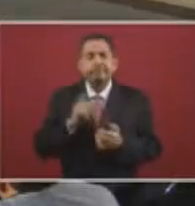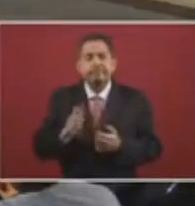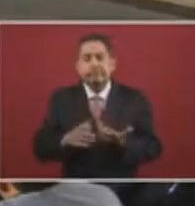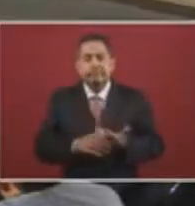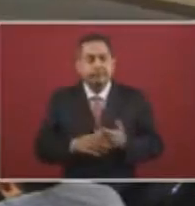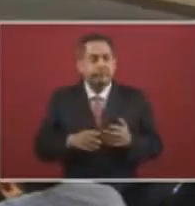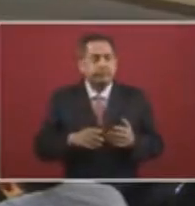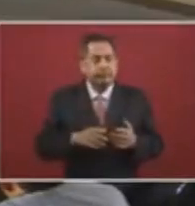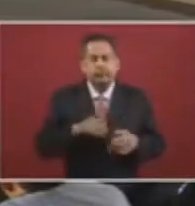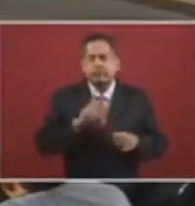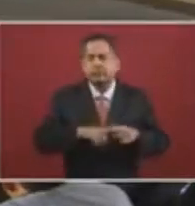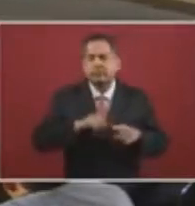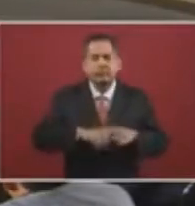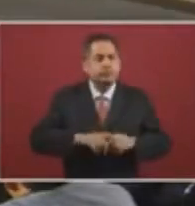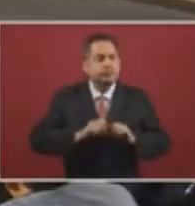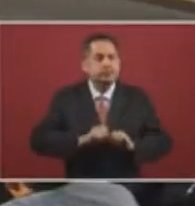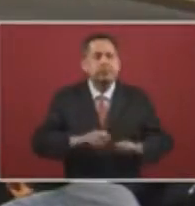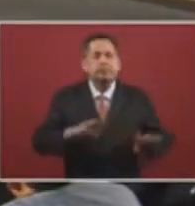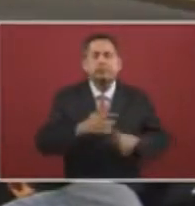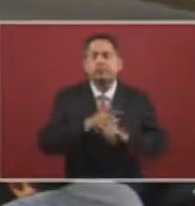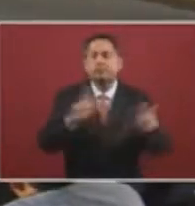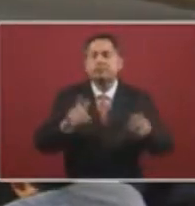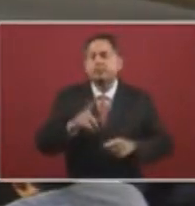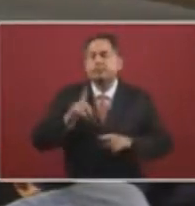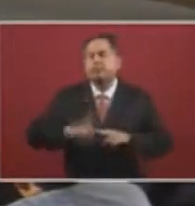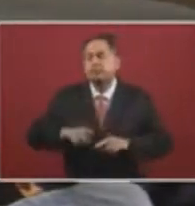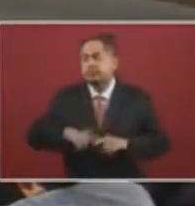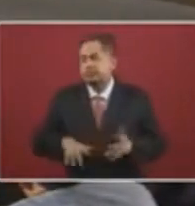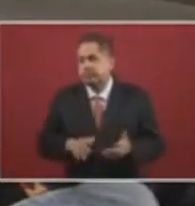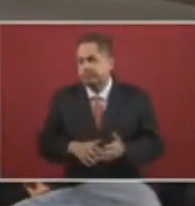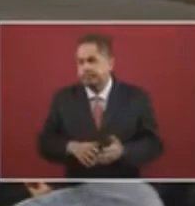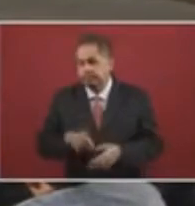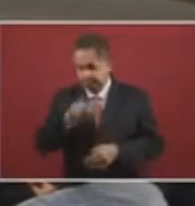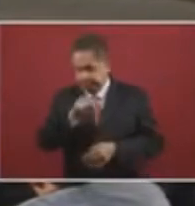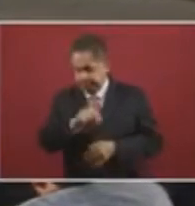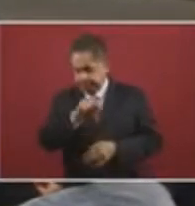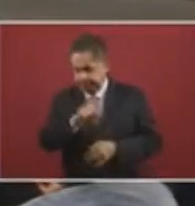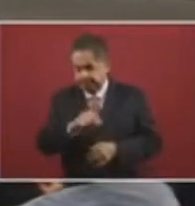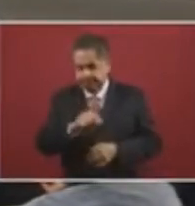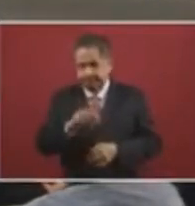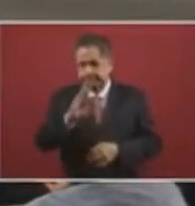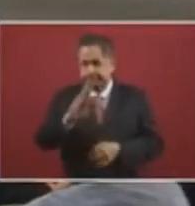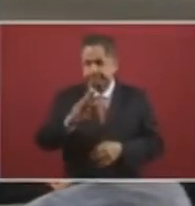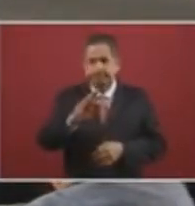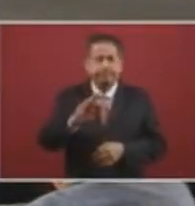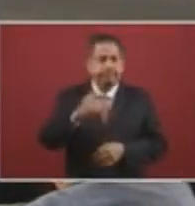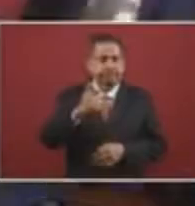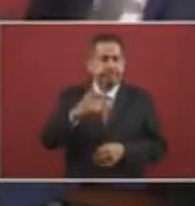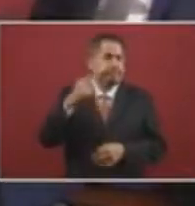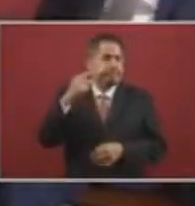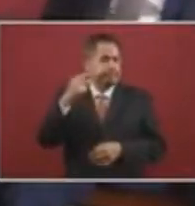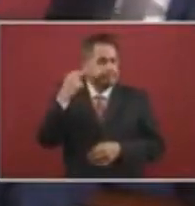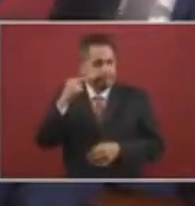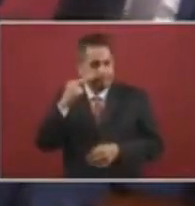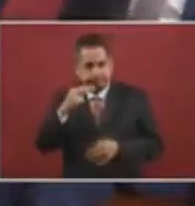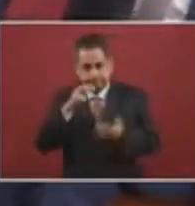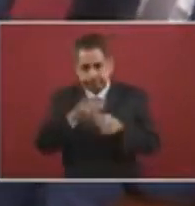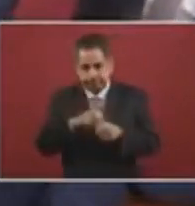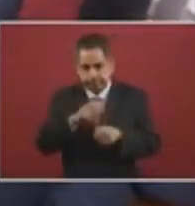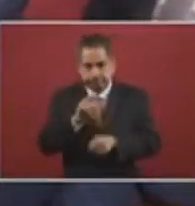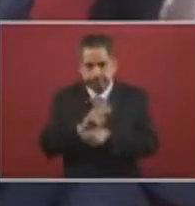actuación de la la fiscalía en